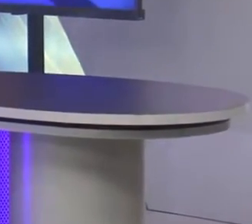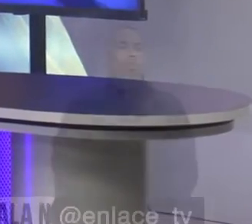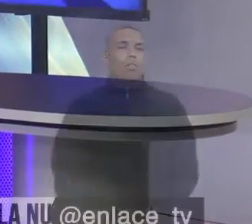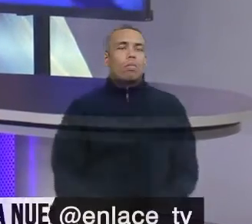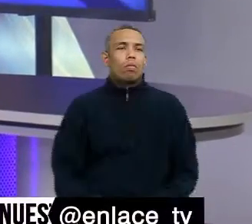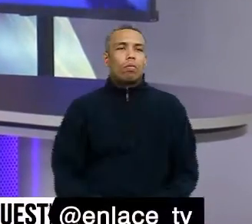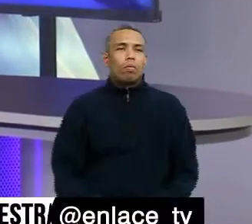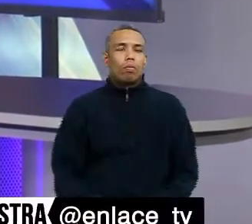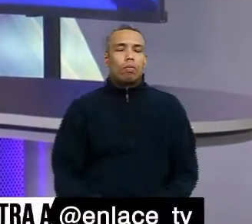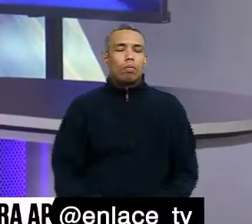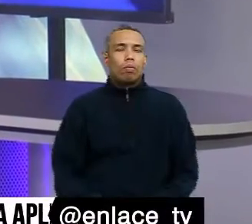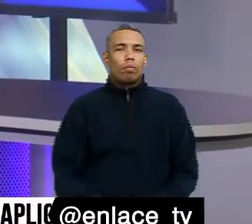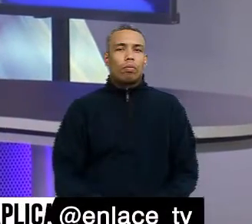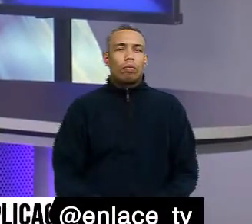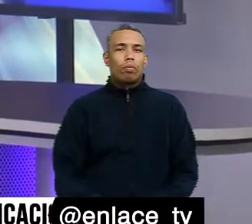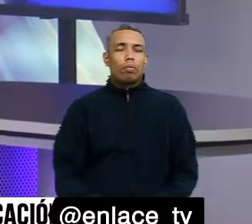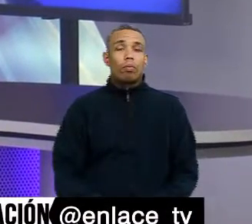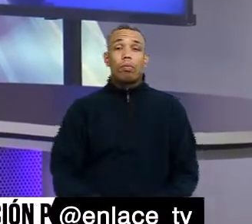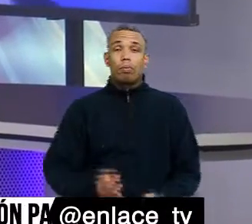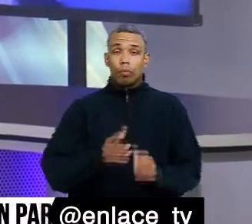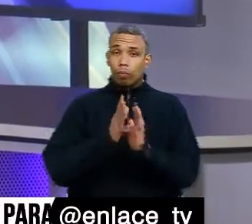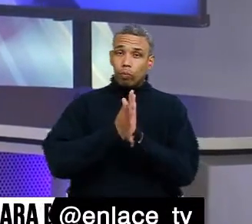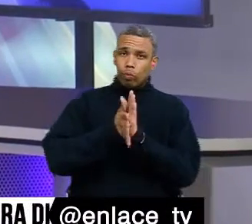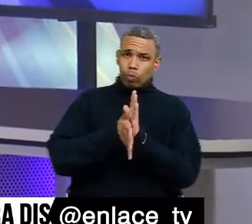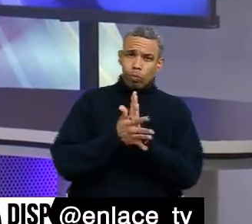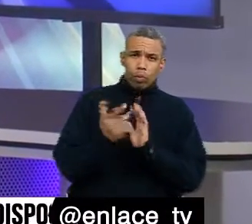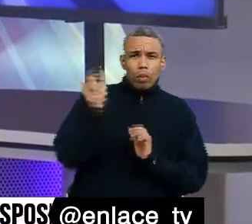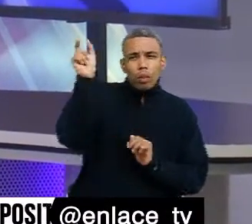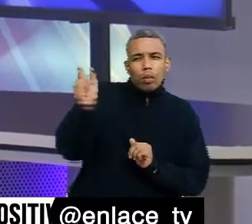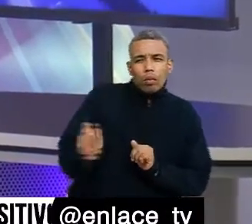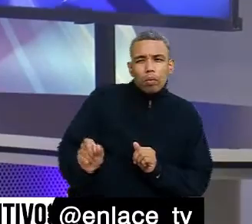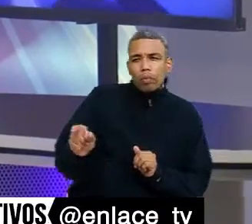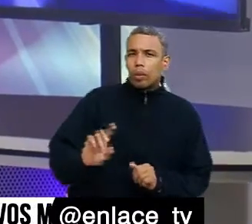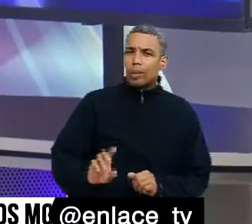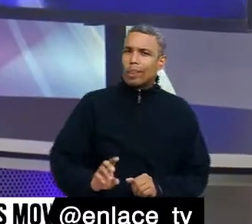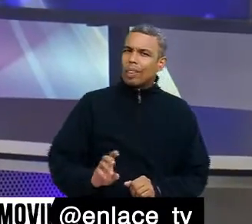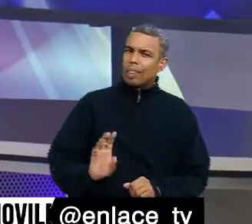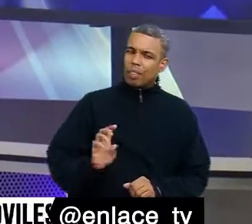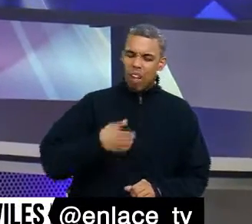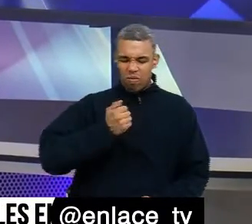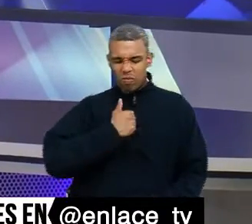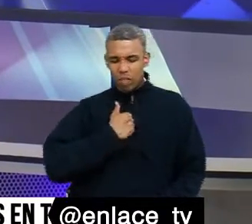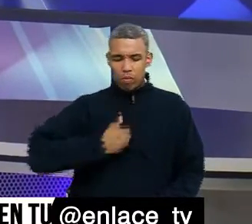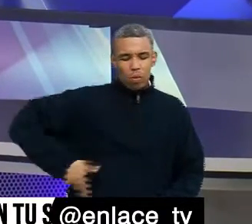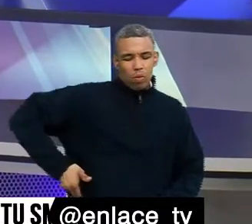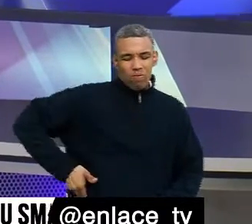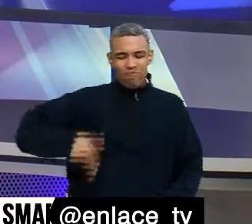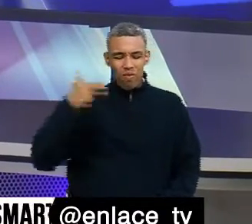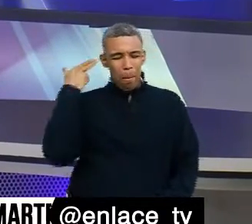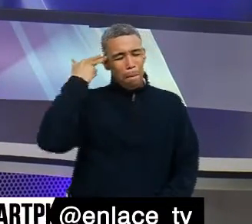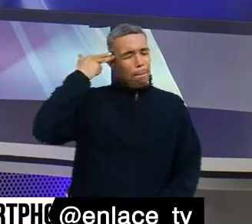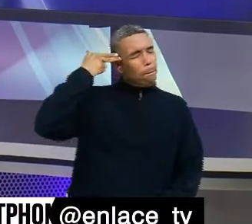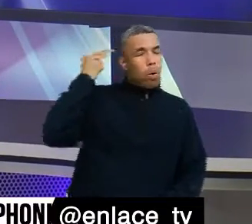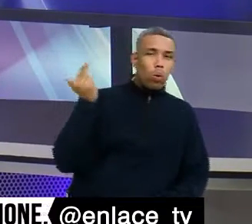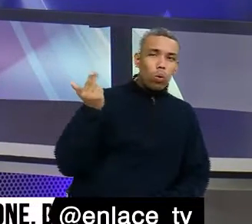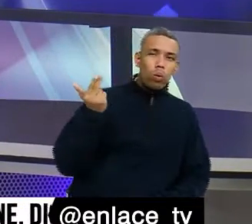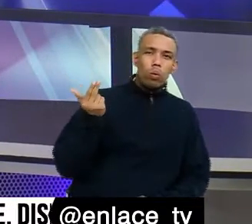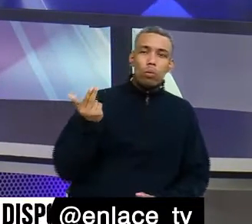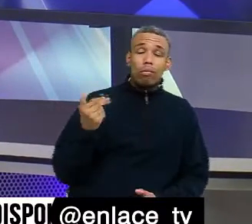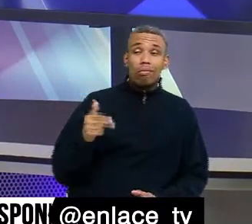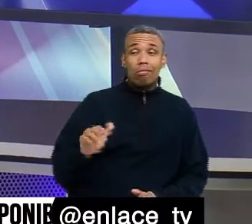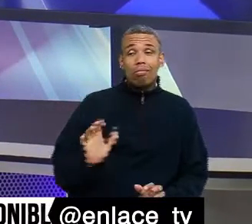Iniciamos con el desarrollo de nuestra información. Un hombre al parecer decidió quitarse la vida la mañana de este martes en hechos ocurridos en el barrio La Paz.